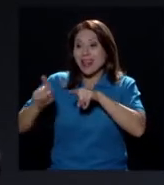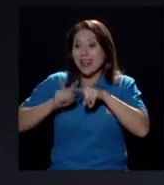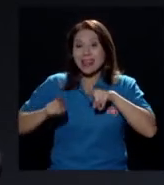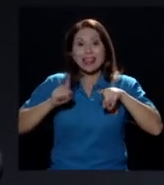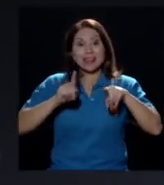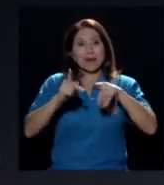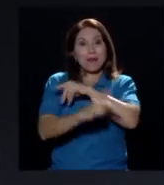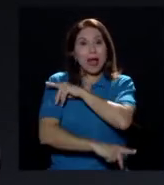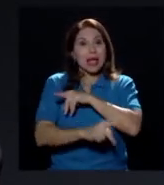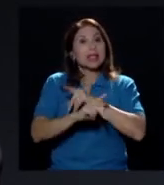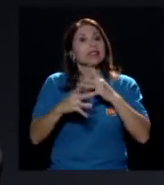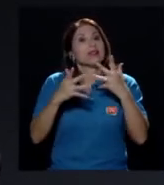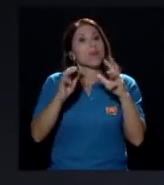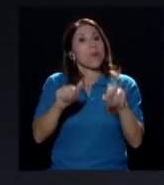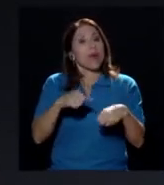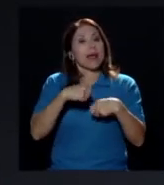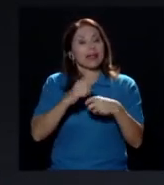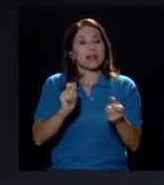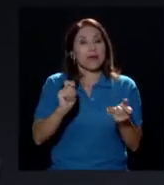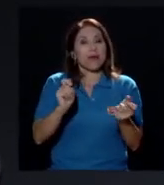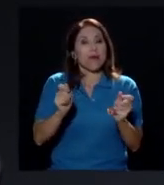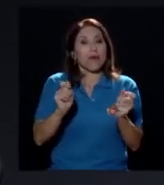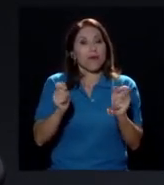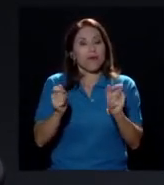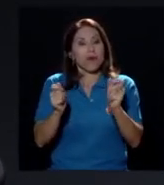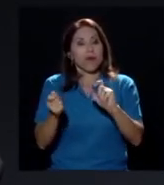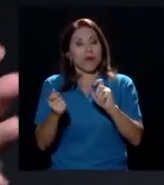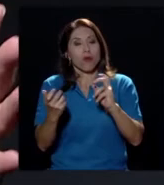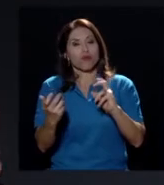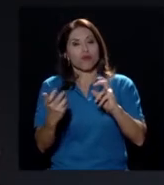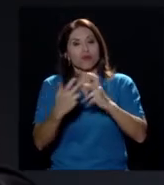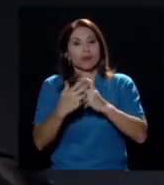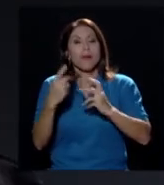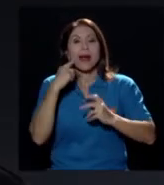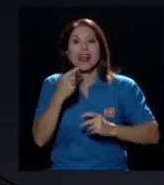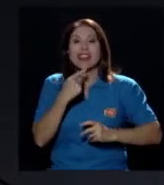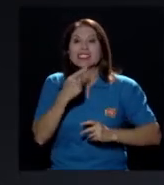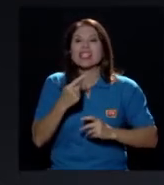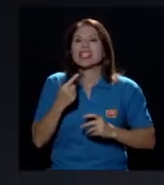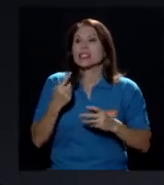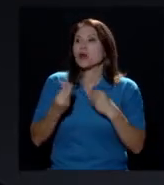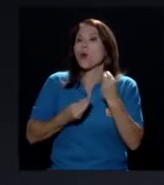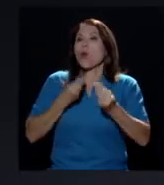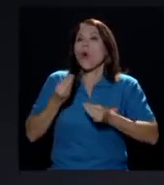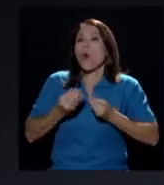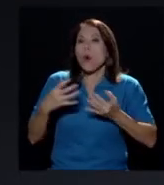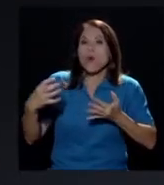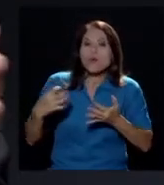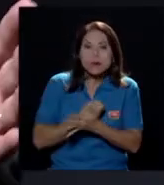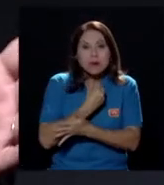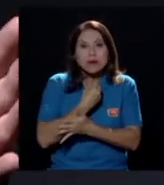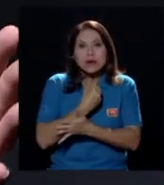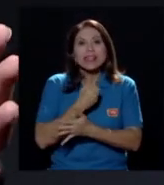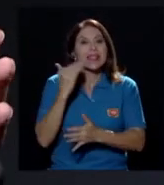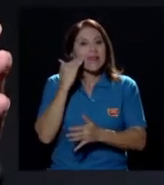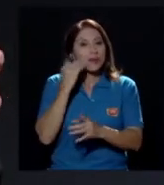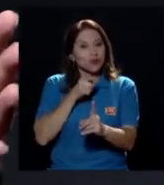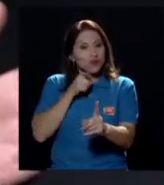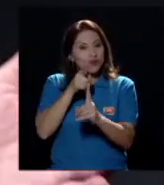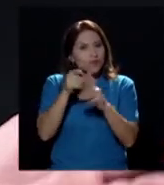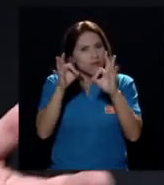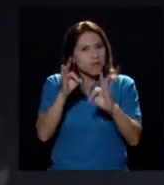para poder decir cuál es el tamaño. Sabemos que vamos en la dirección correcta, pero todavía no podemos